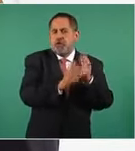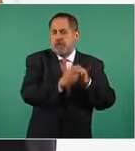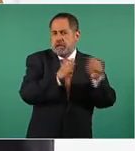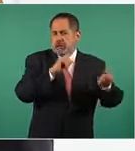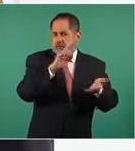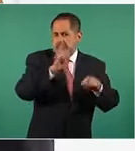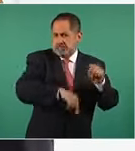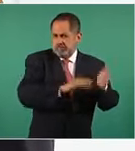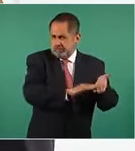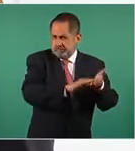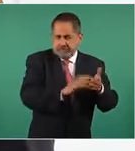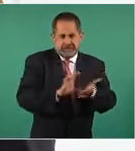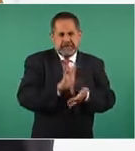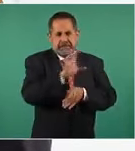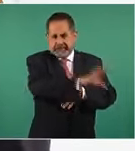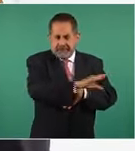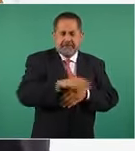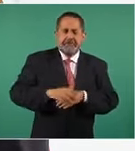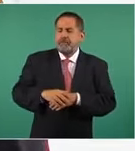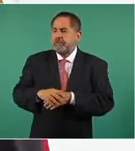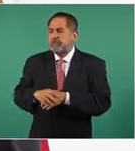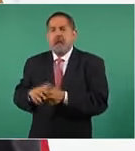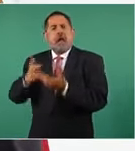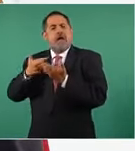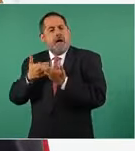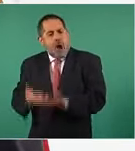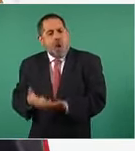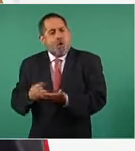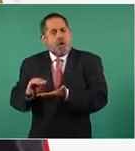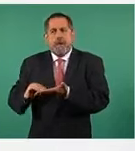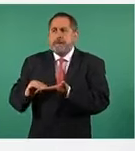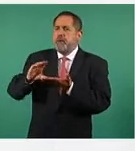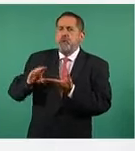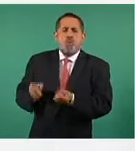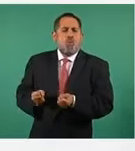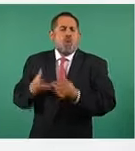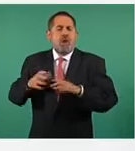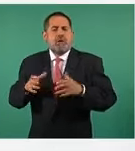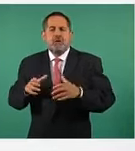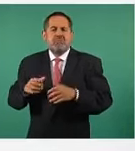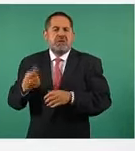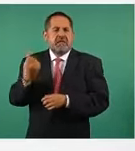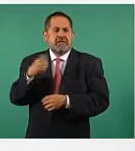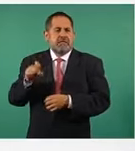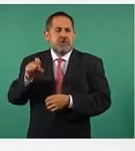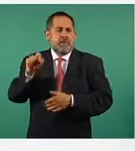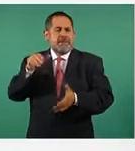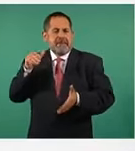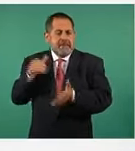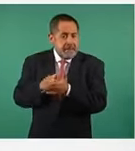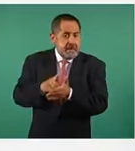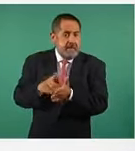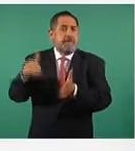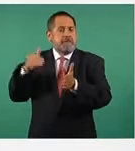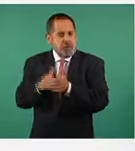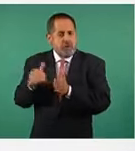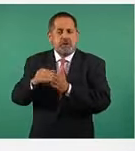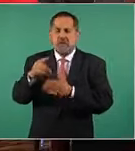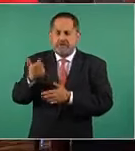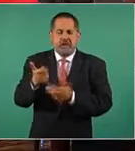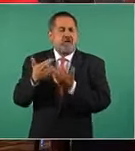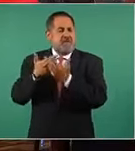proyecto de Texcoco, obtendremos un ahorro de alrededor de 120 mil millones de